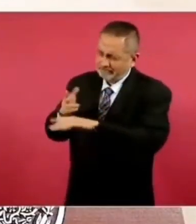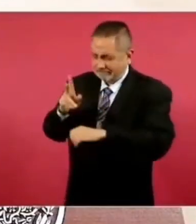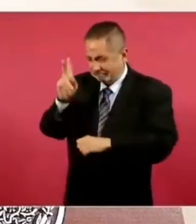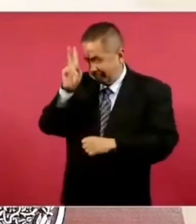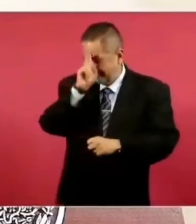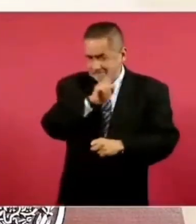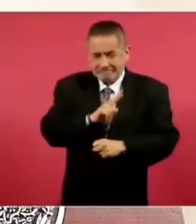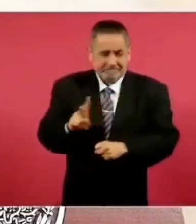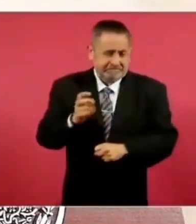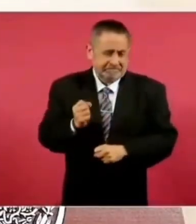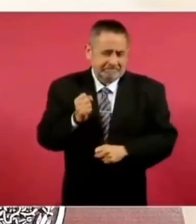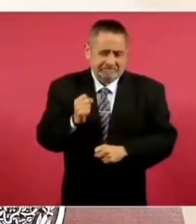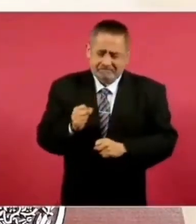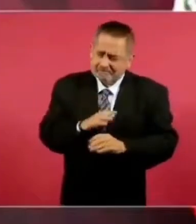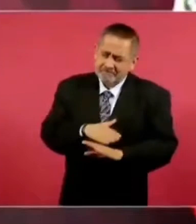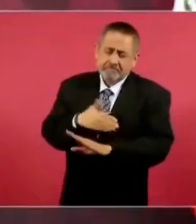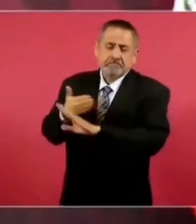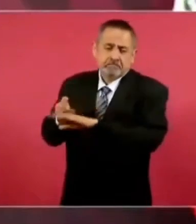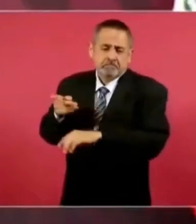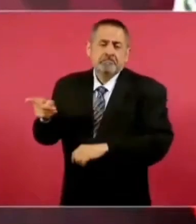tremenda.